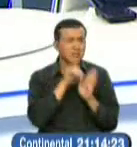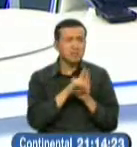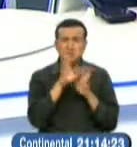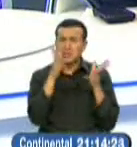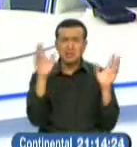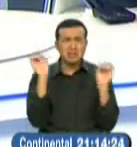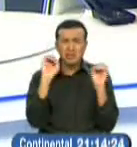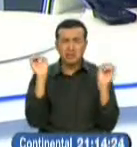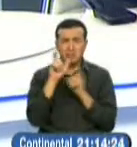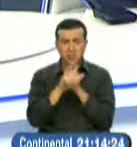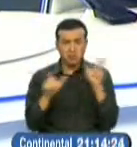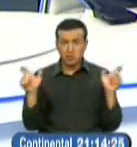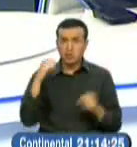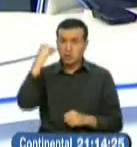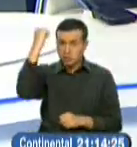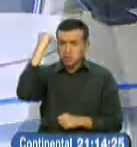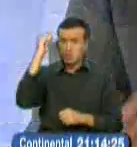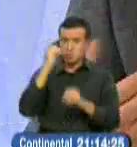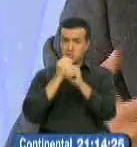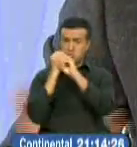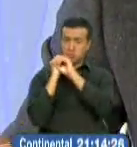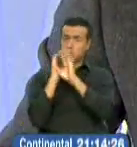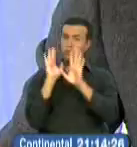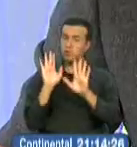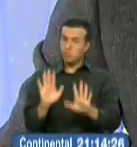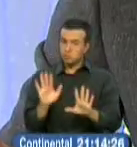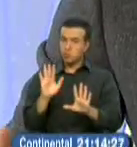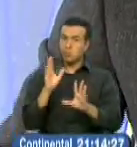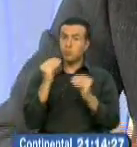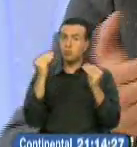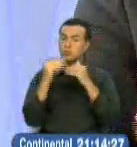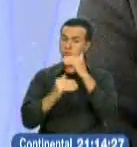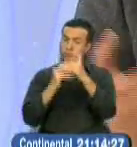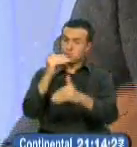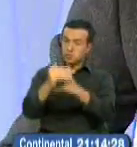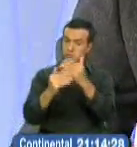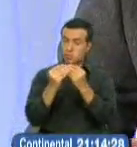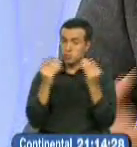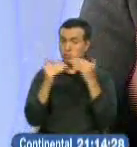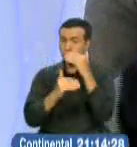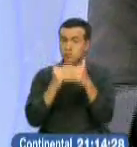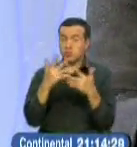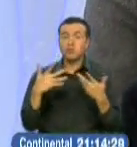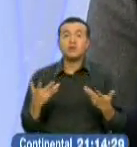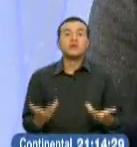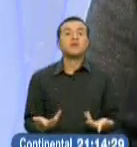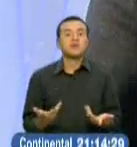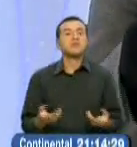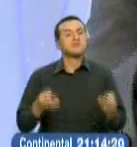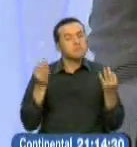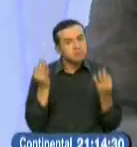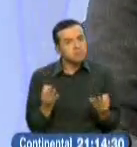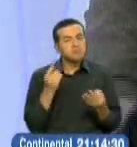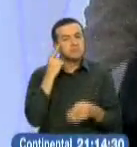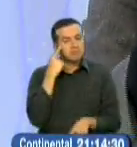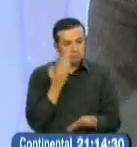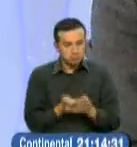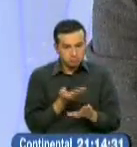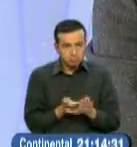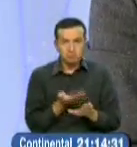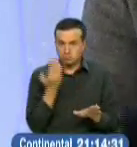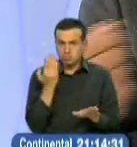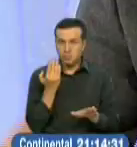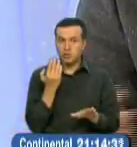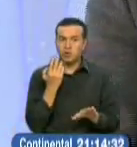miren, los ciudadanos tenemos derechos y obligaciones, pero hay un conjunto de procedimientos y ese conjunto de procedimientos es justamente presentar